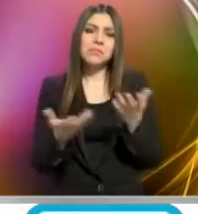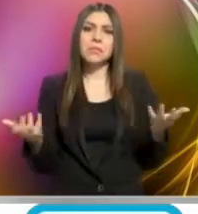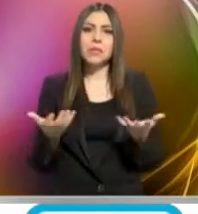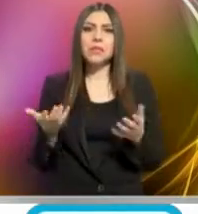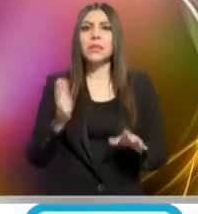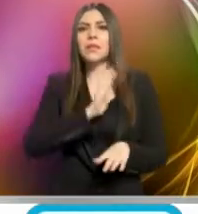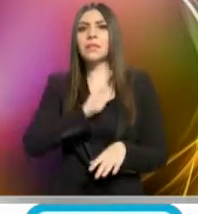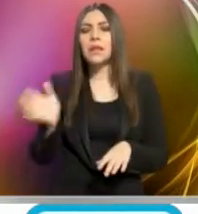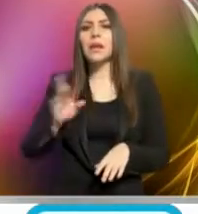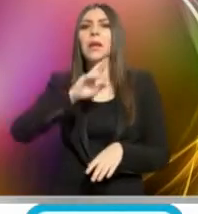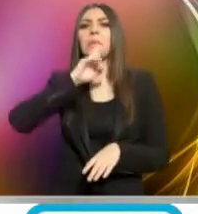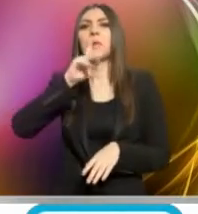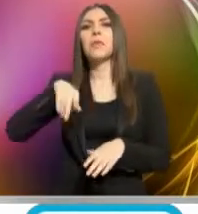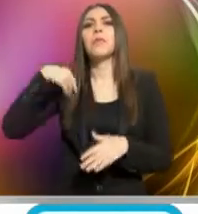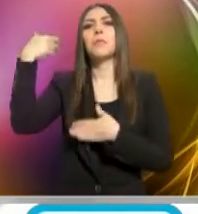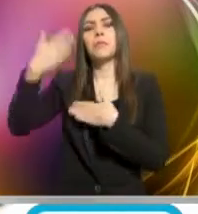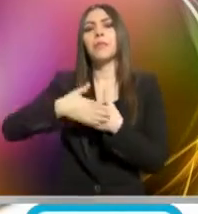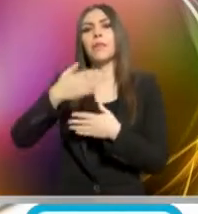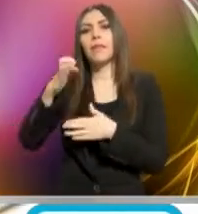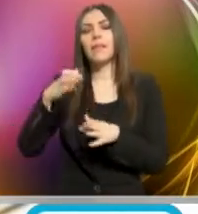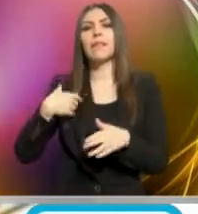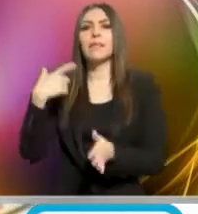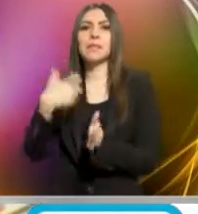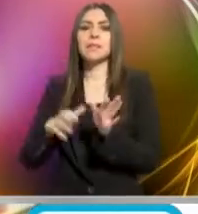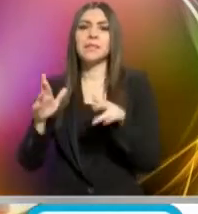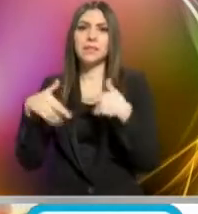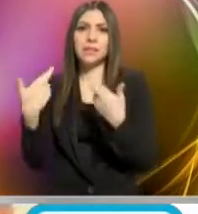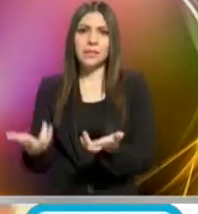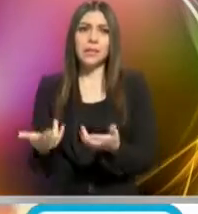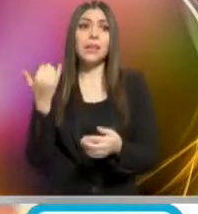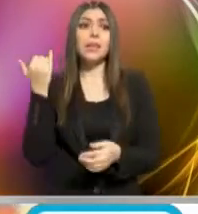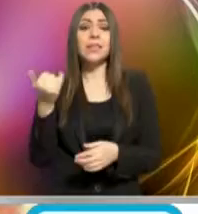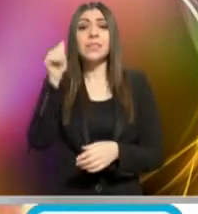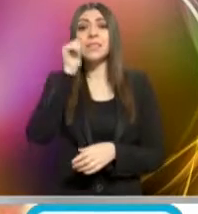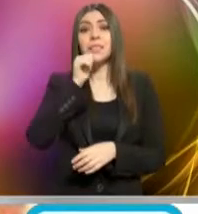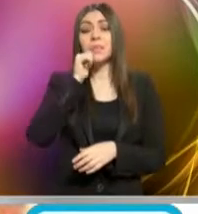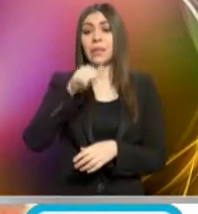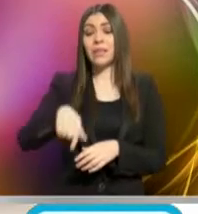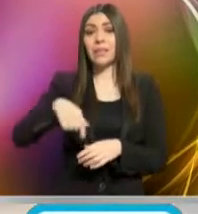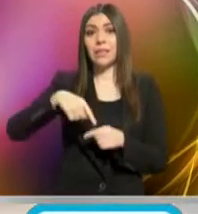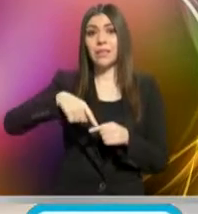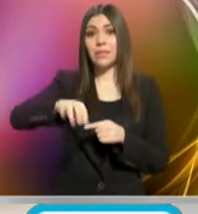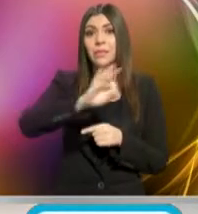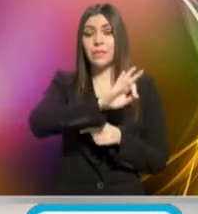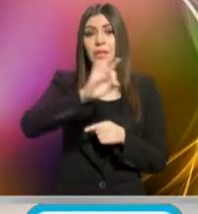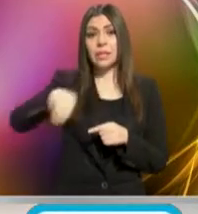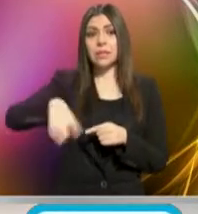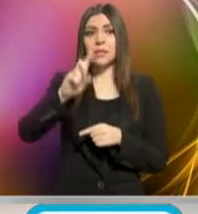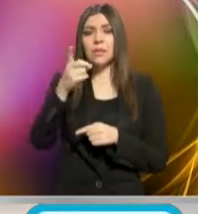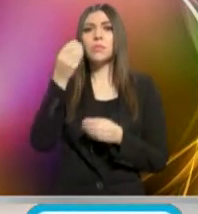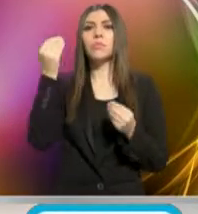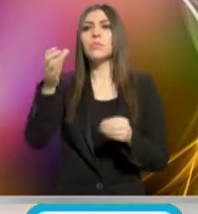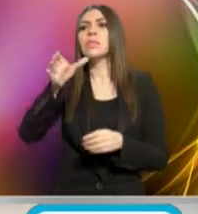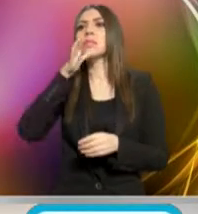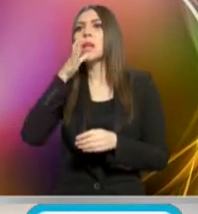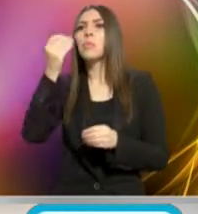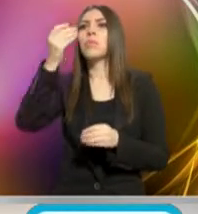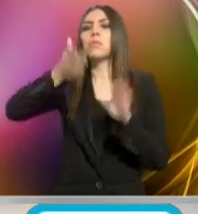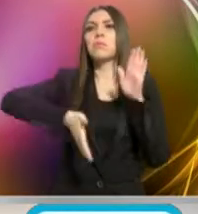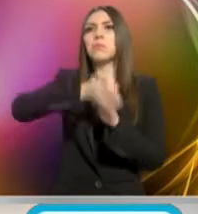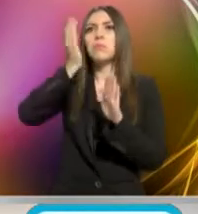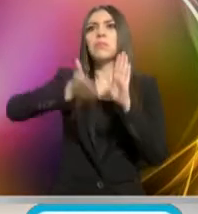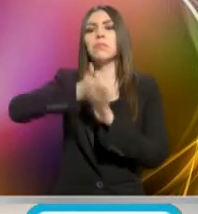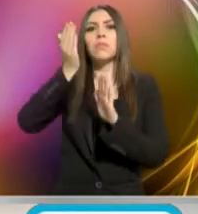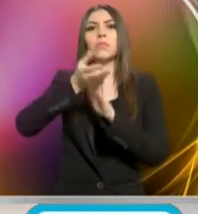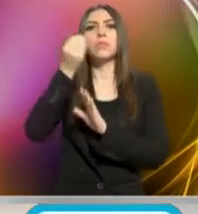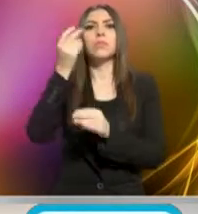llenas de cenas, te llenas de muchas actividades y eso también tiene un costo. Claro. Tendrías que tenerlo presupuestado. Sí, porque a lo